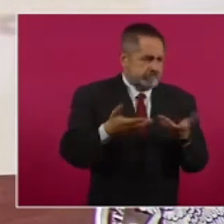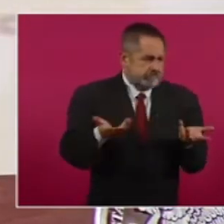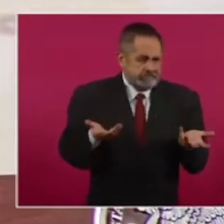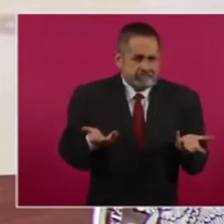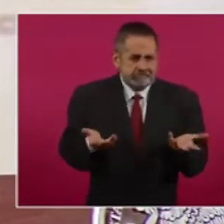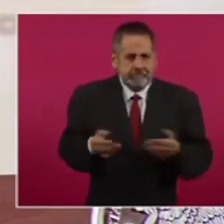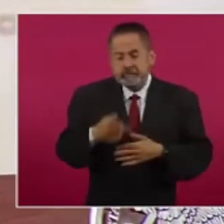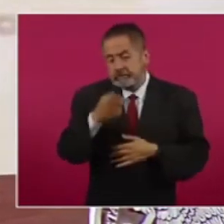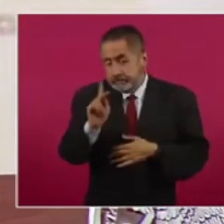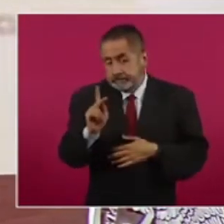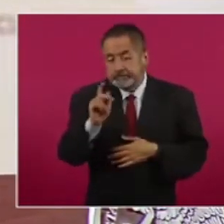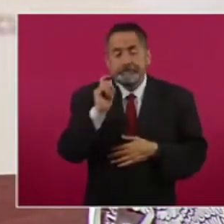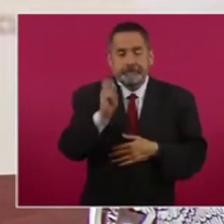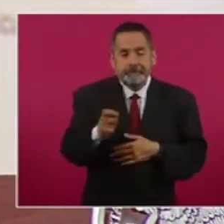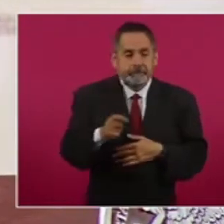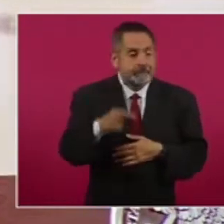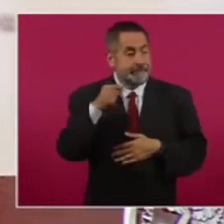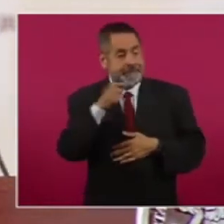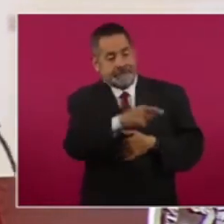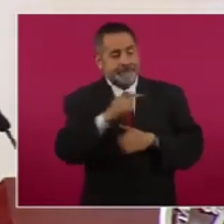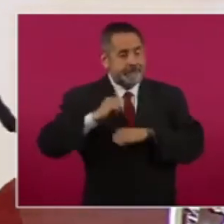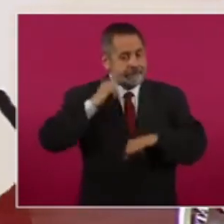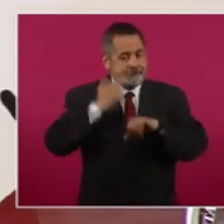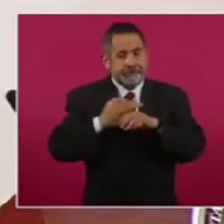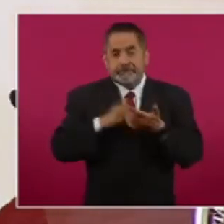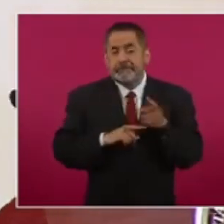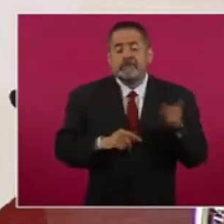elecciones. Nada más que ese órgano